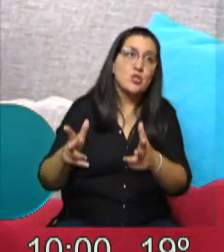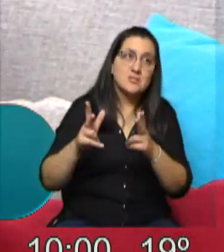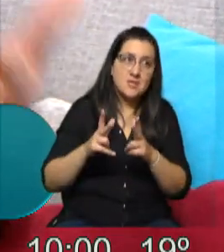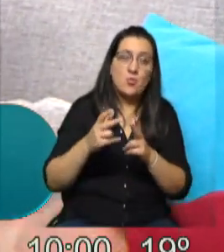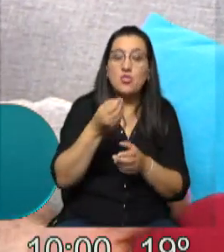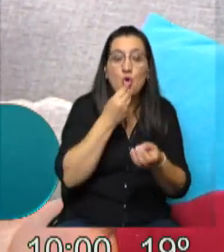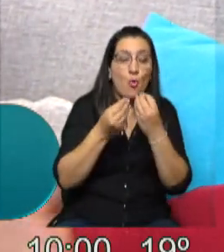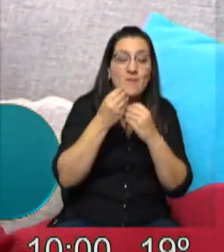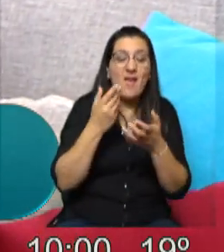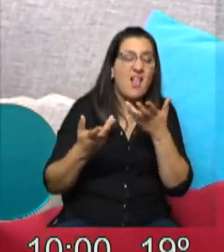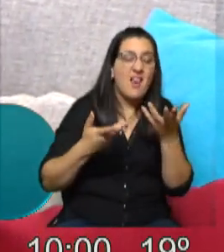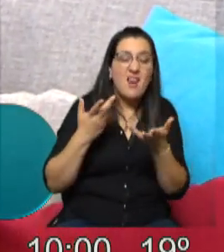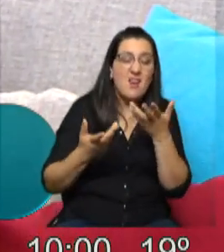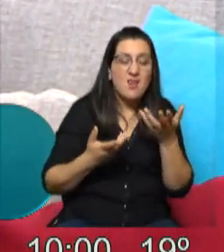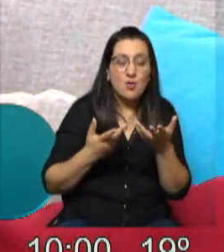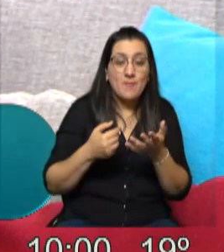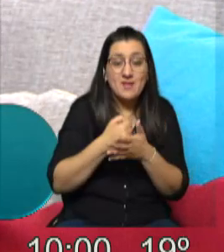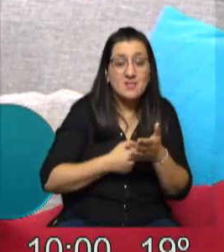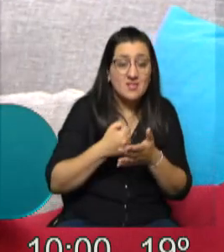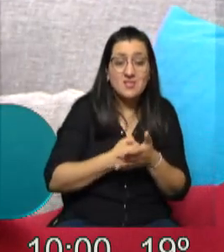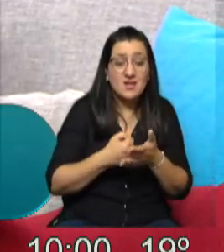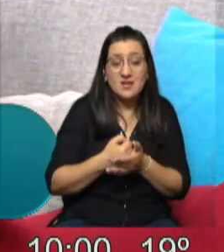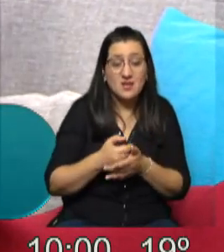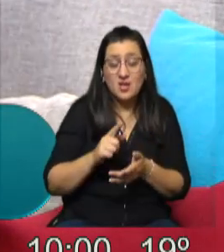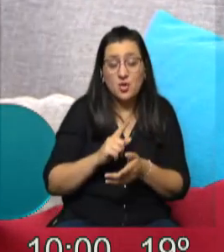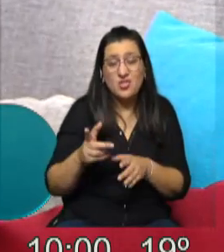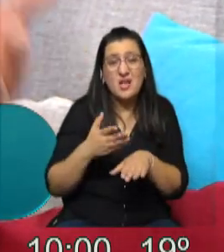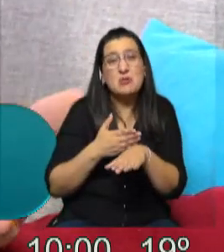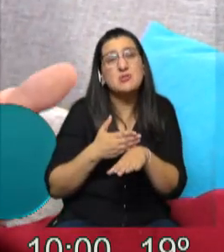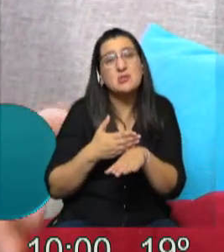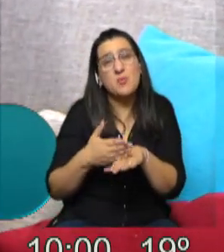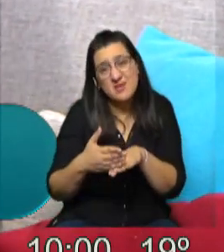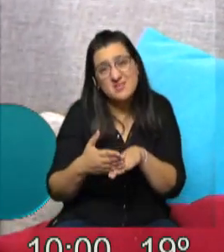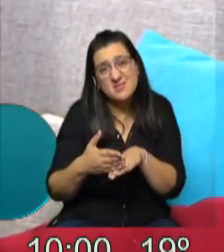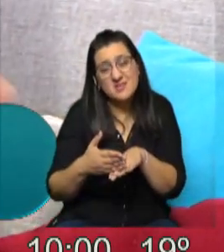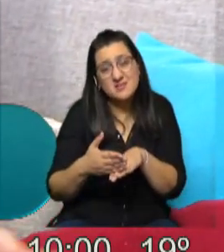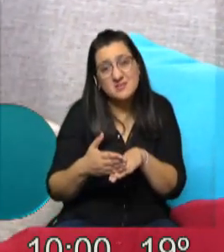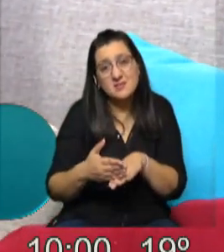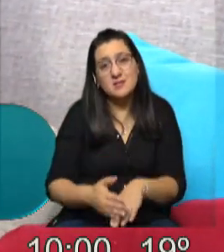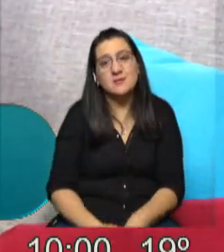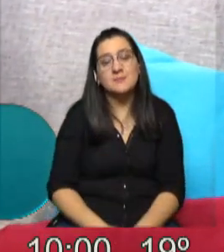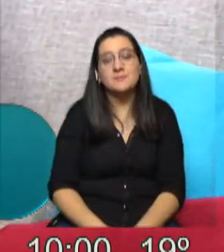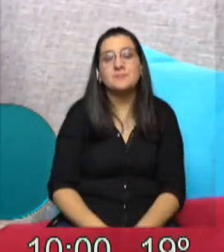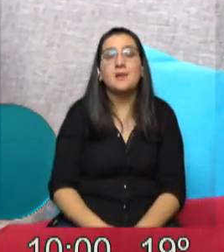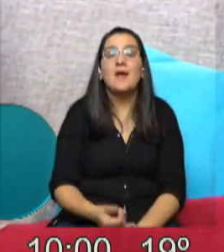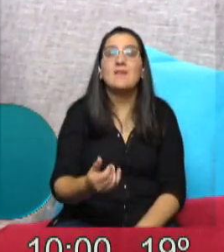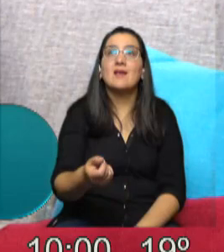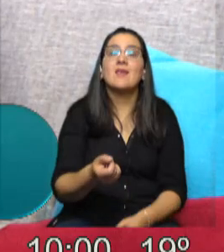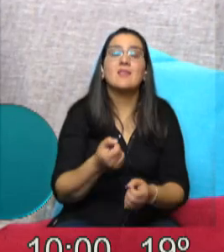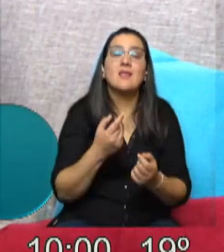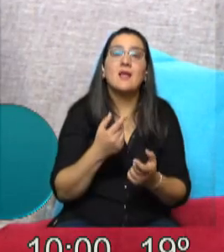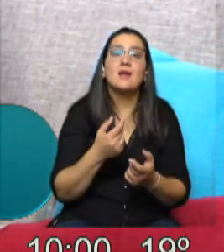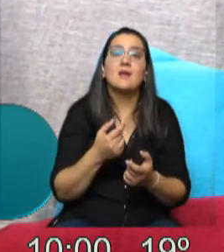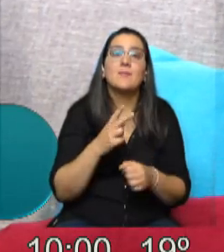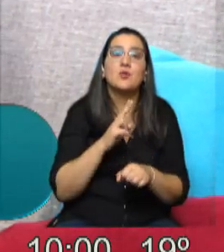comía algo, para tratar de que no sucediese lo que pudiese suceder en cuanto a lo que haya comido, había que tratar